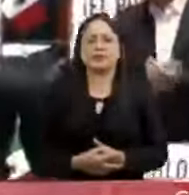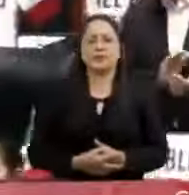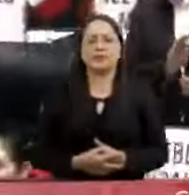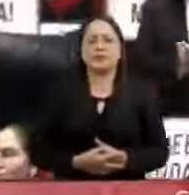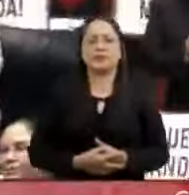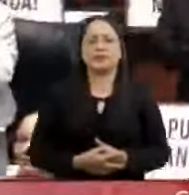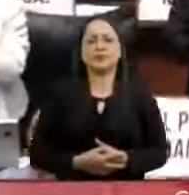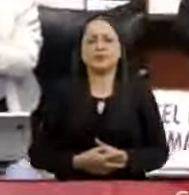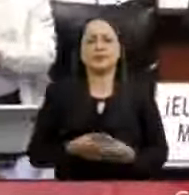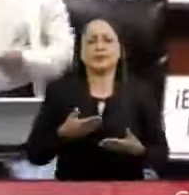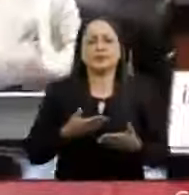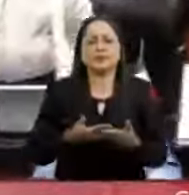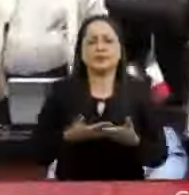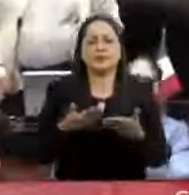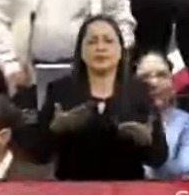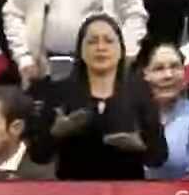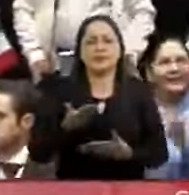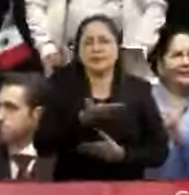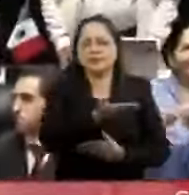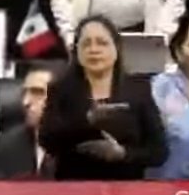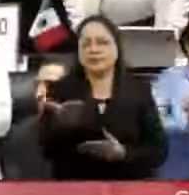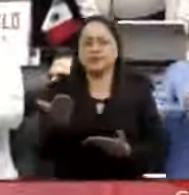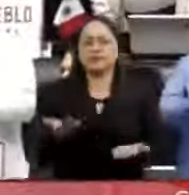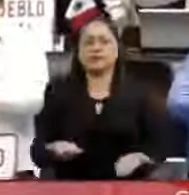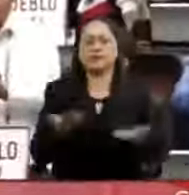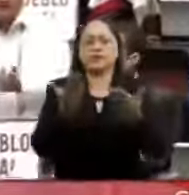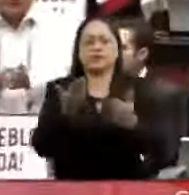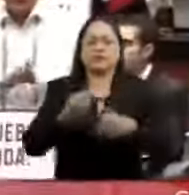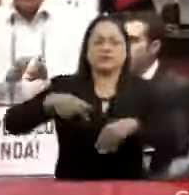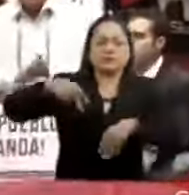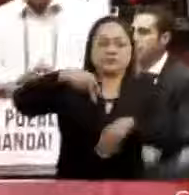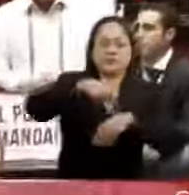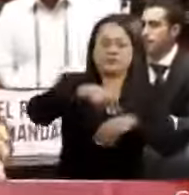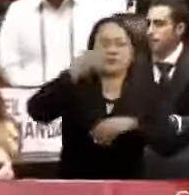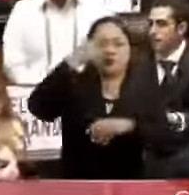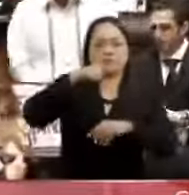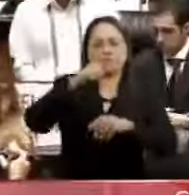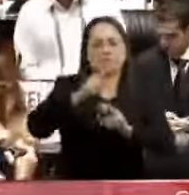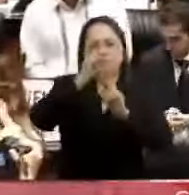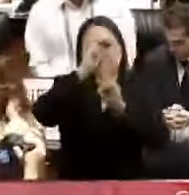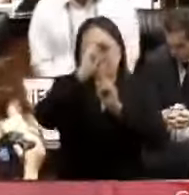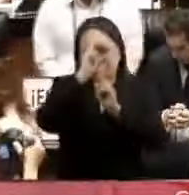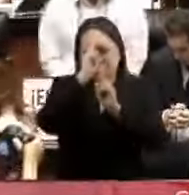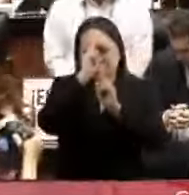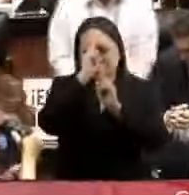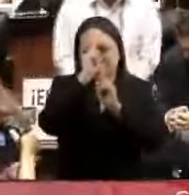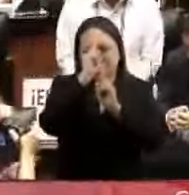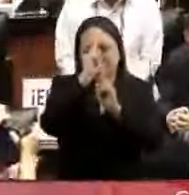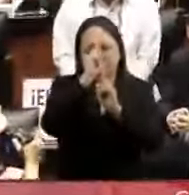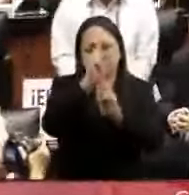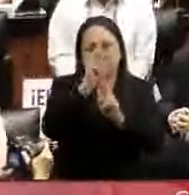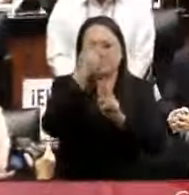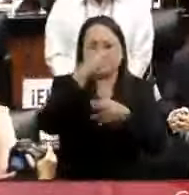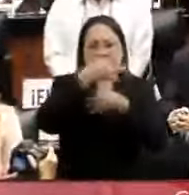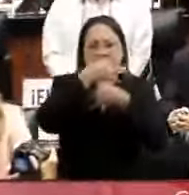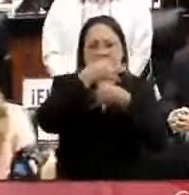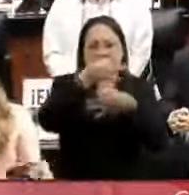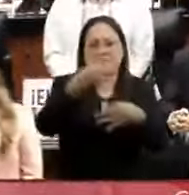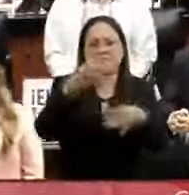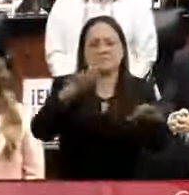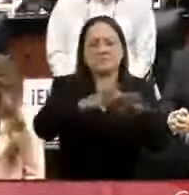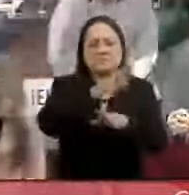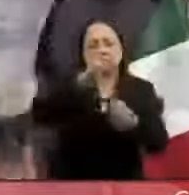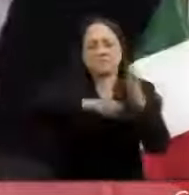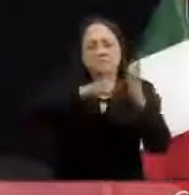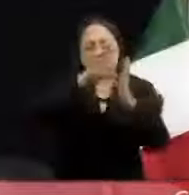Le solicito ponerse de pie con el fin de dar solemnidad a la declaratoria de